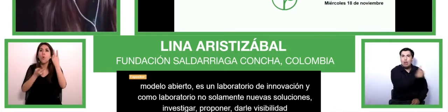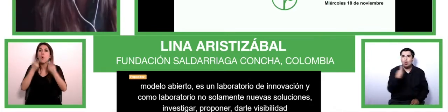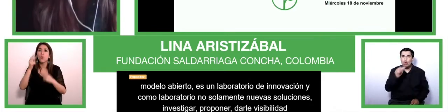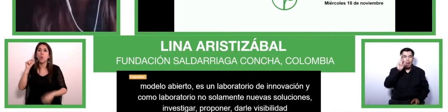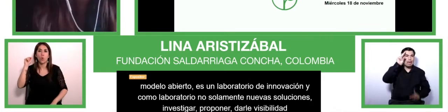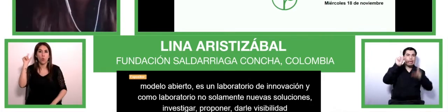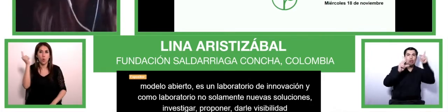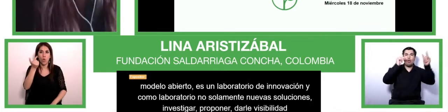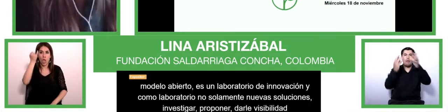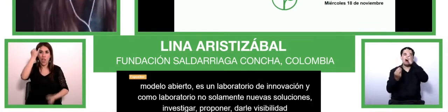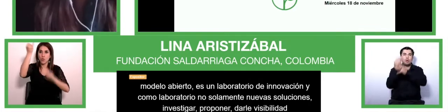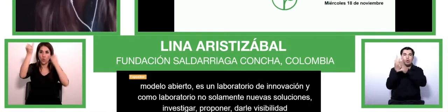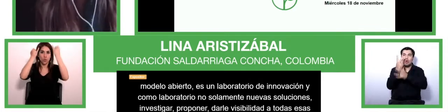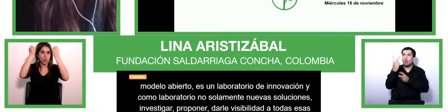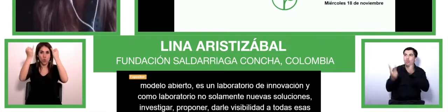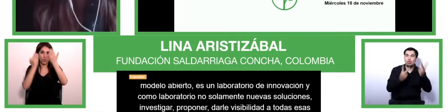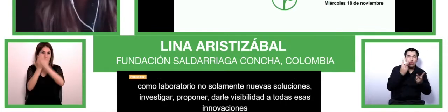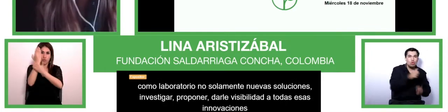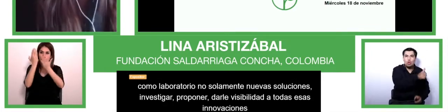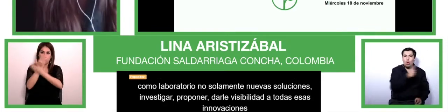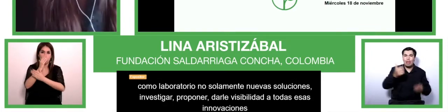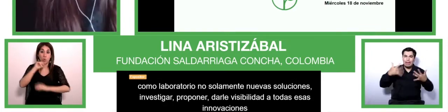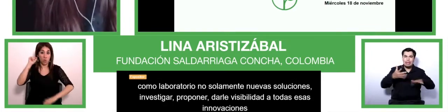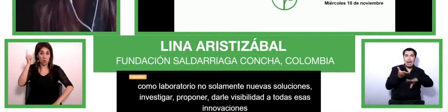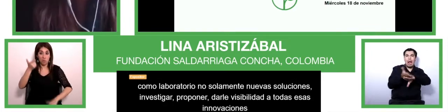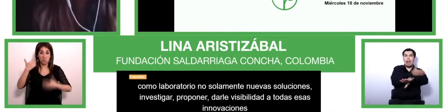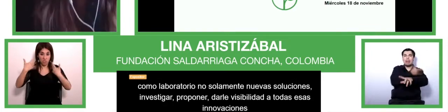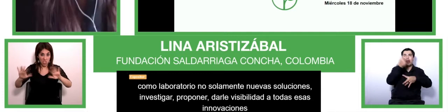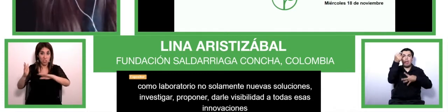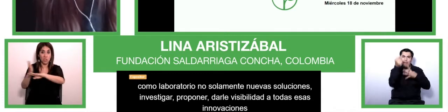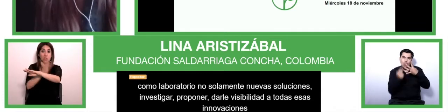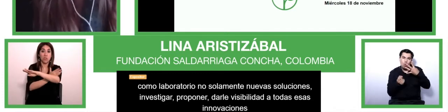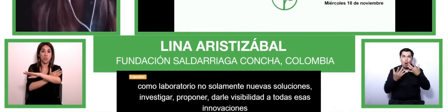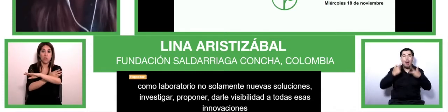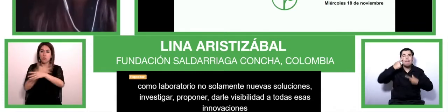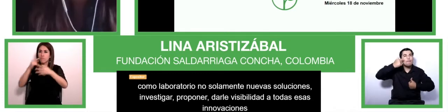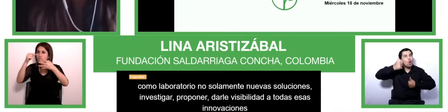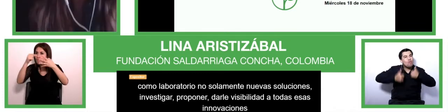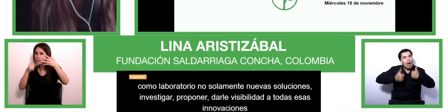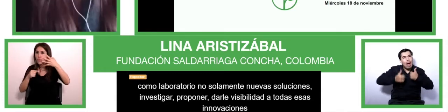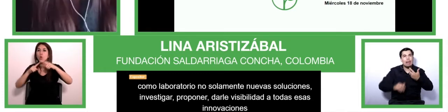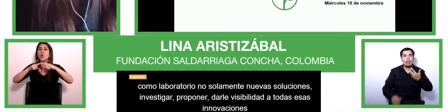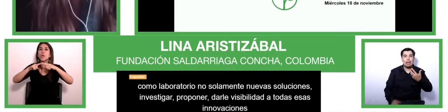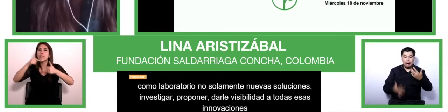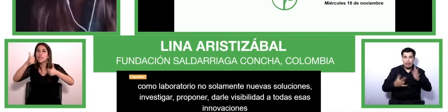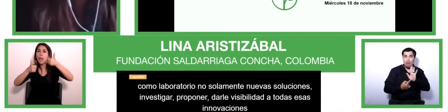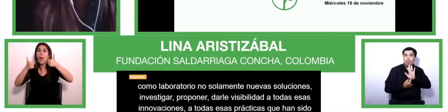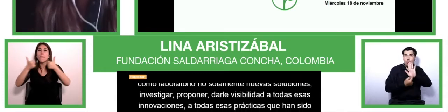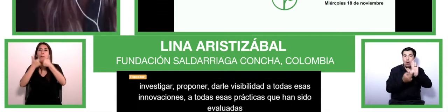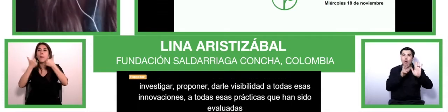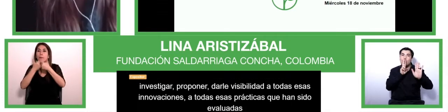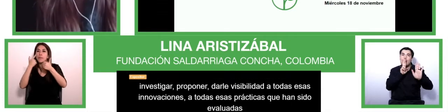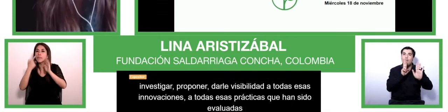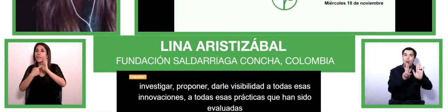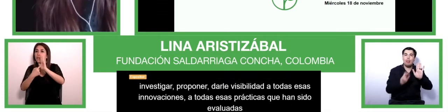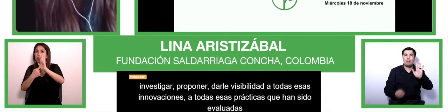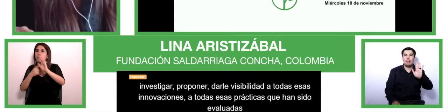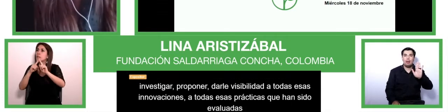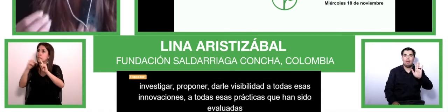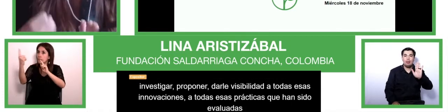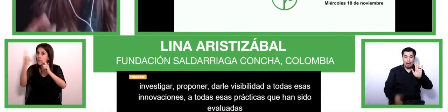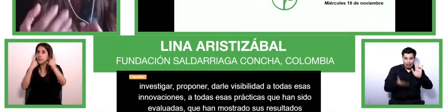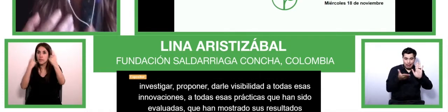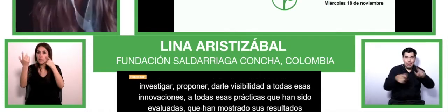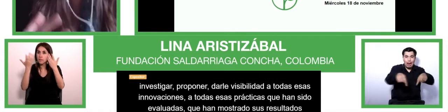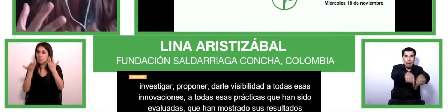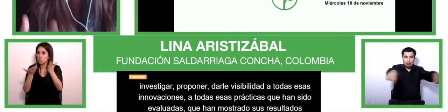también darle visibilidad a todas esas prácticas que ya han sido evaluadas, que han sido probadas, que han mostrado sus resultados,